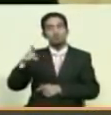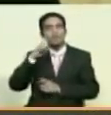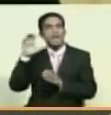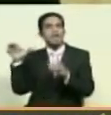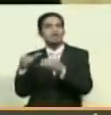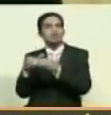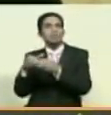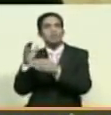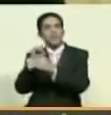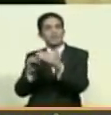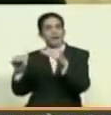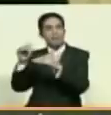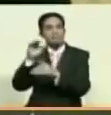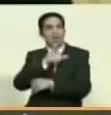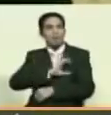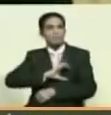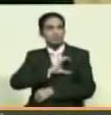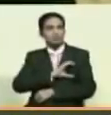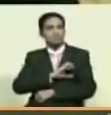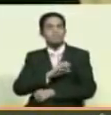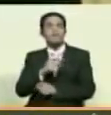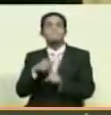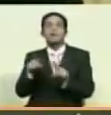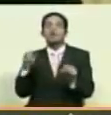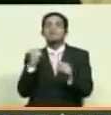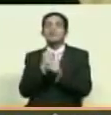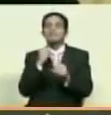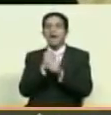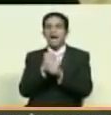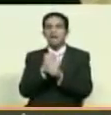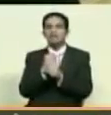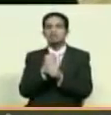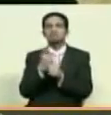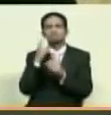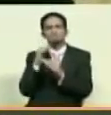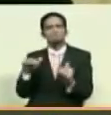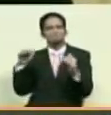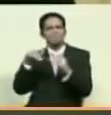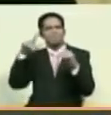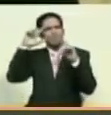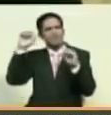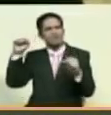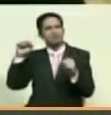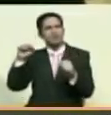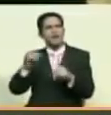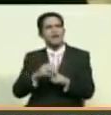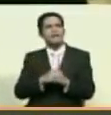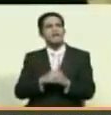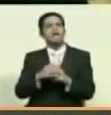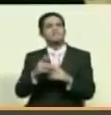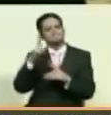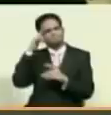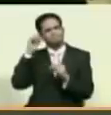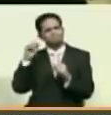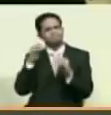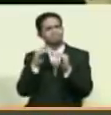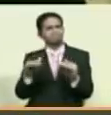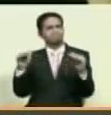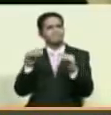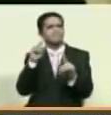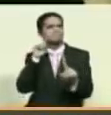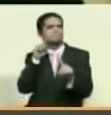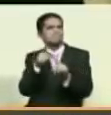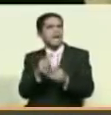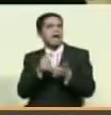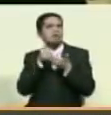de la alta comisionada, pero trabajando sin sesgos, trabajando con rigor profesional, con rigor metodológico, y bueno, y por el bien de los